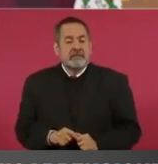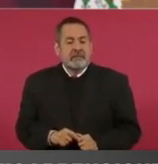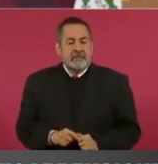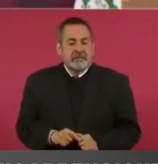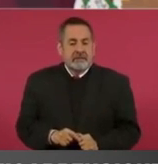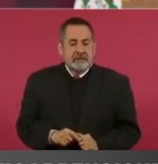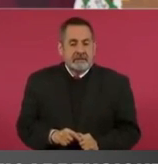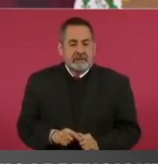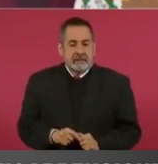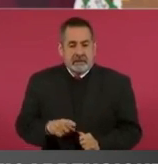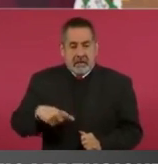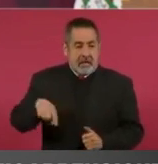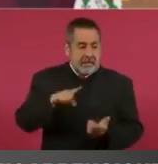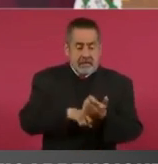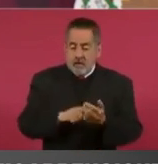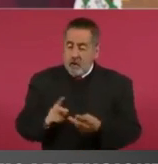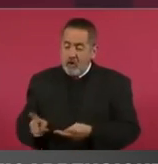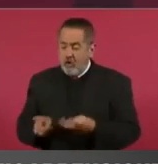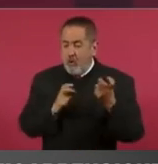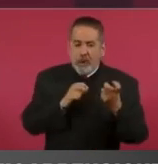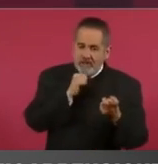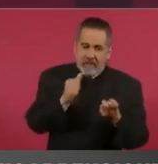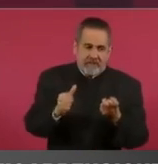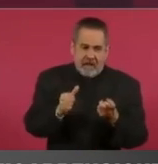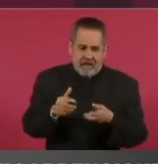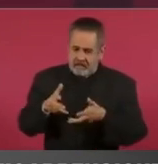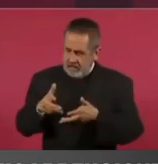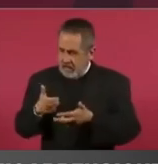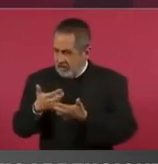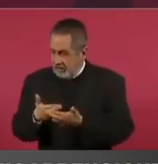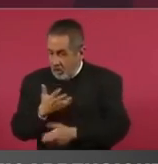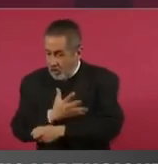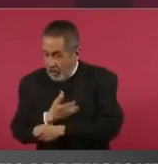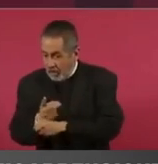si no se roban el dinero,